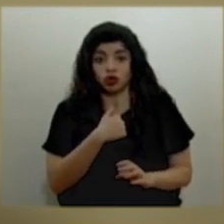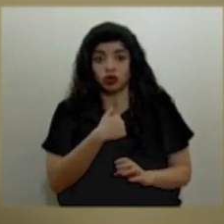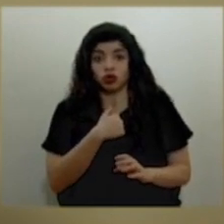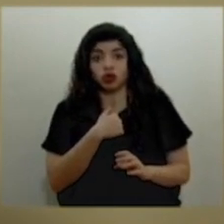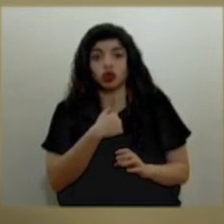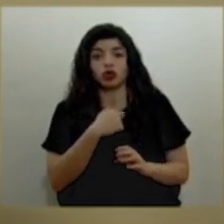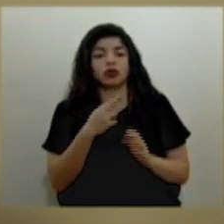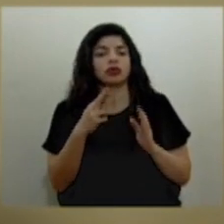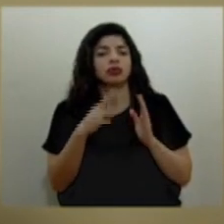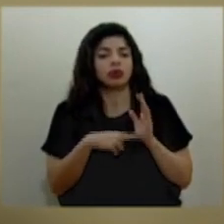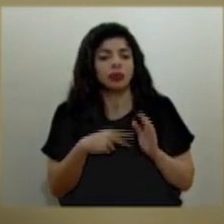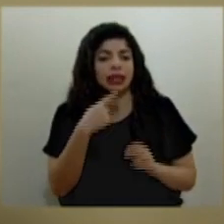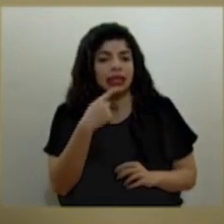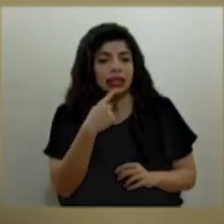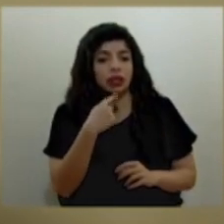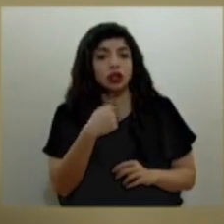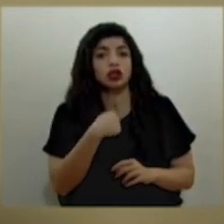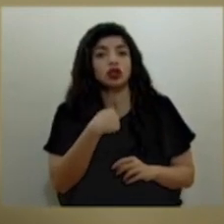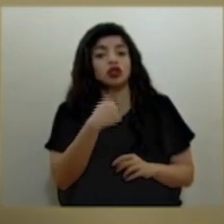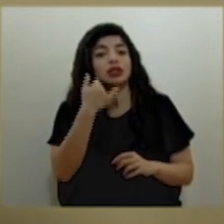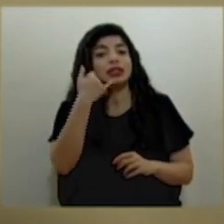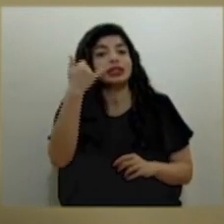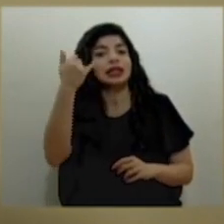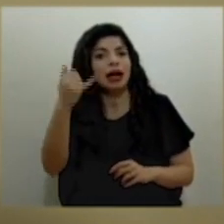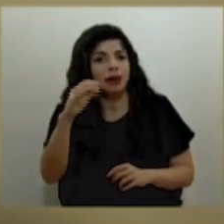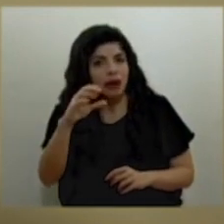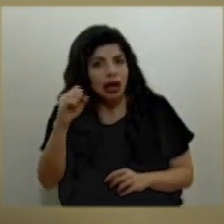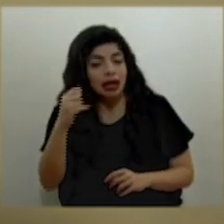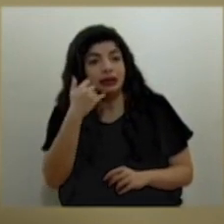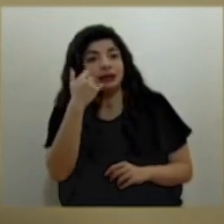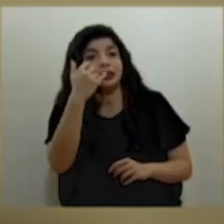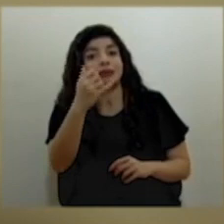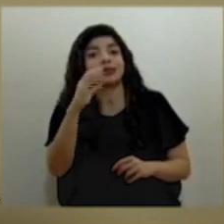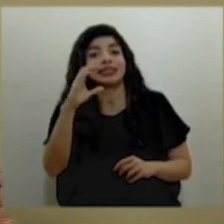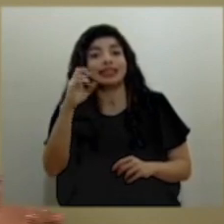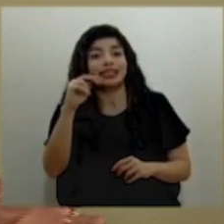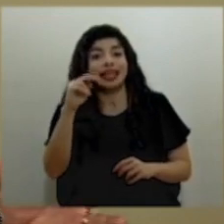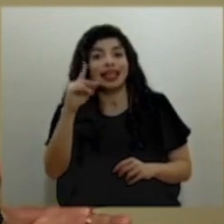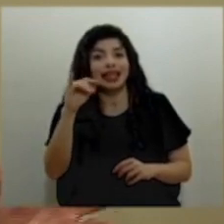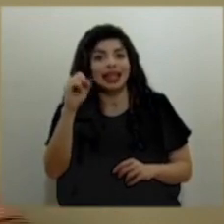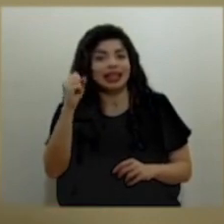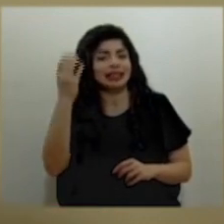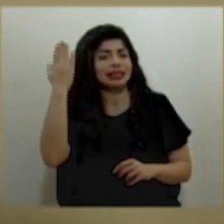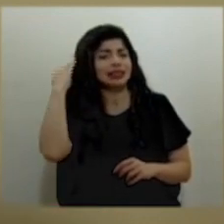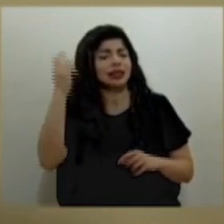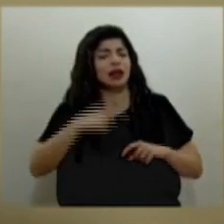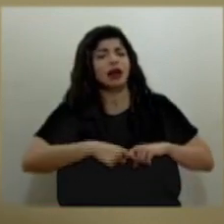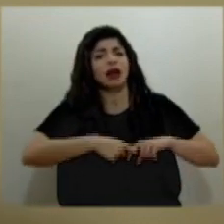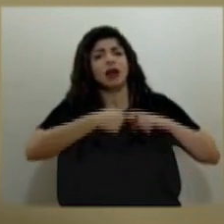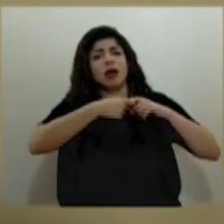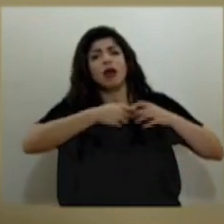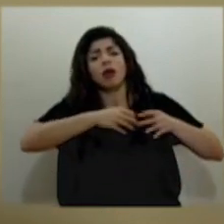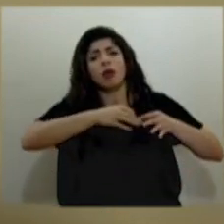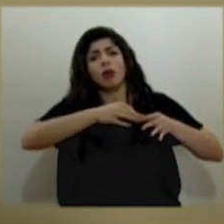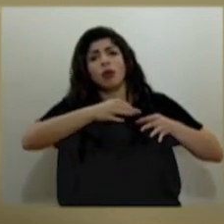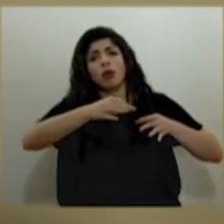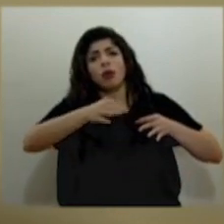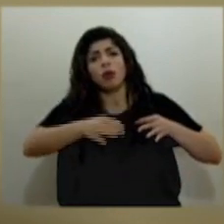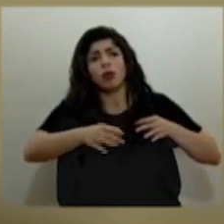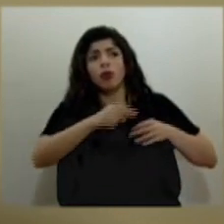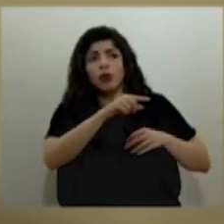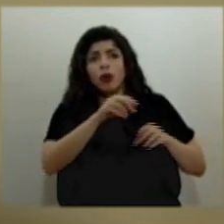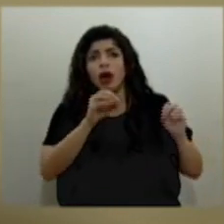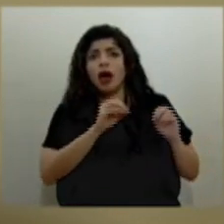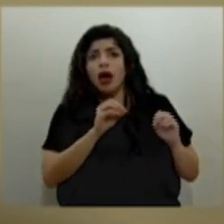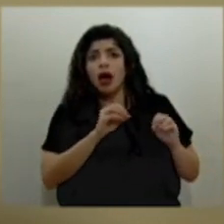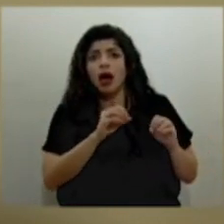insisto, llamé a la caja, llamé a Sendeis cuando tuvimos un paro muy prolongado de los internados y eventualmente de